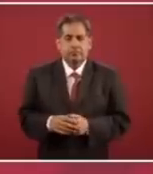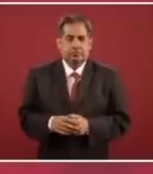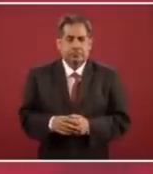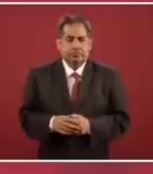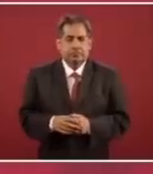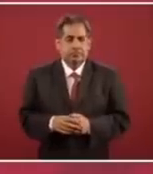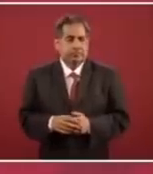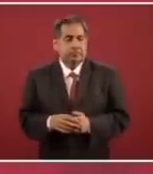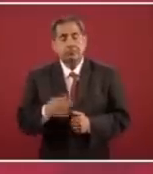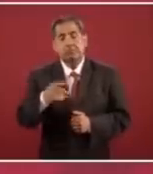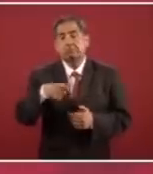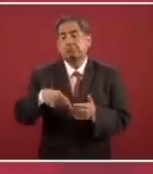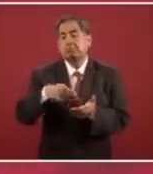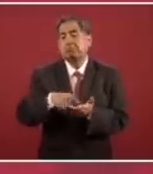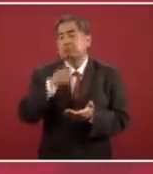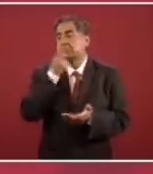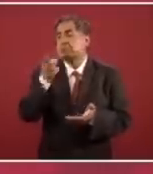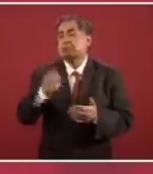era